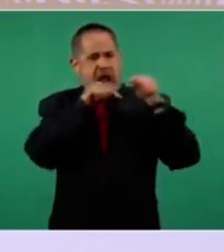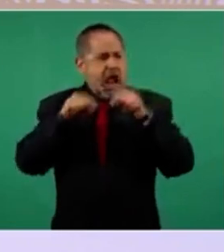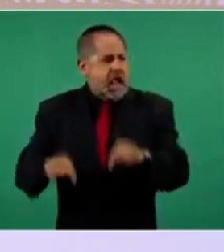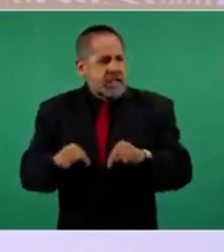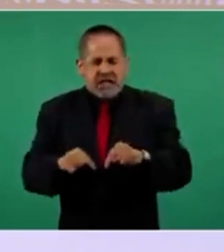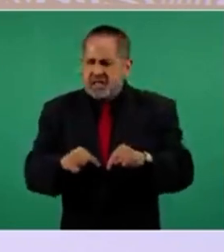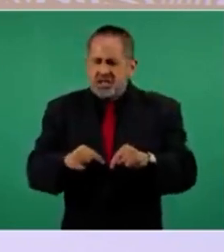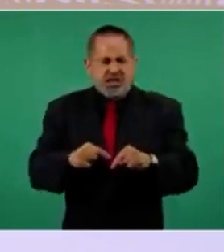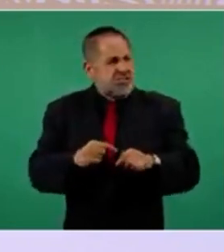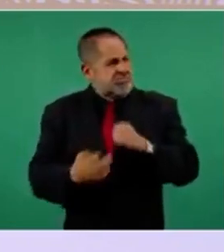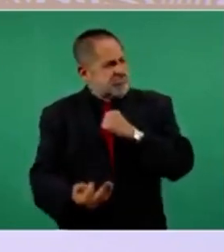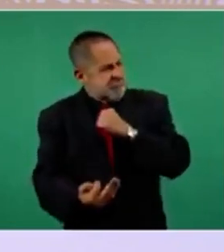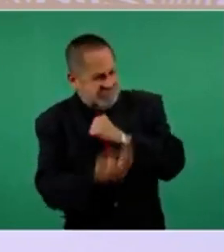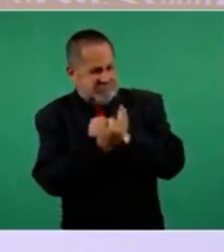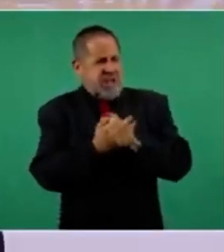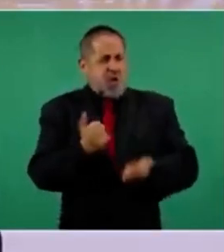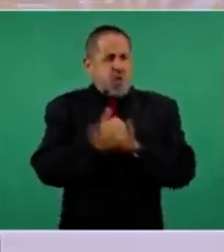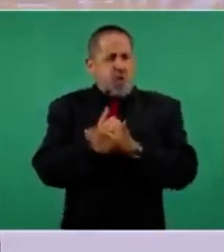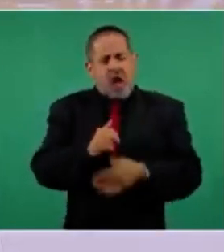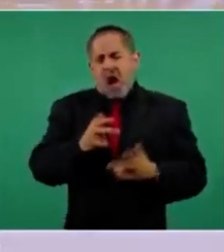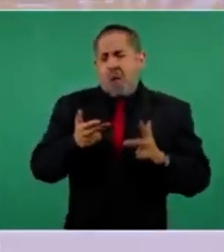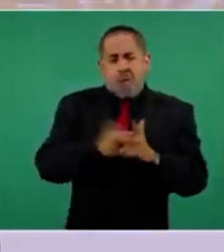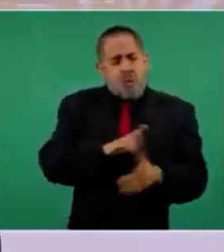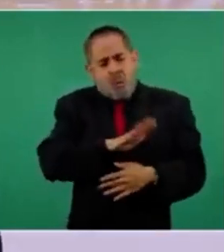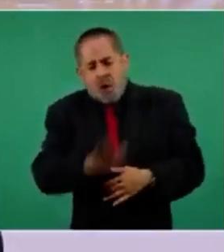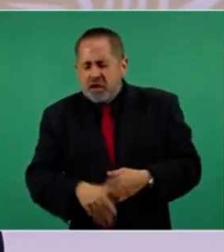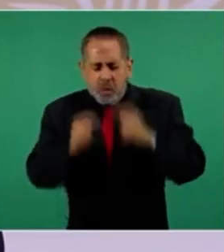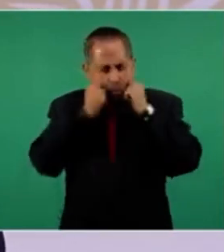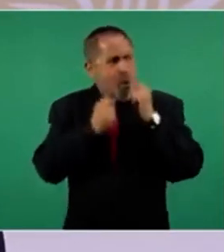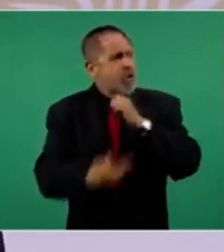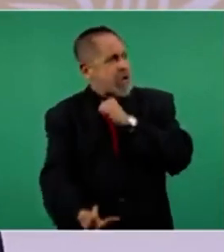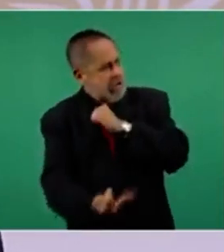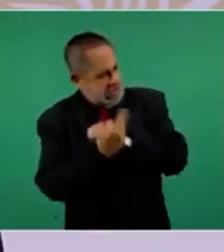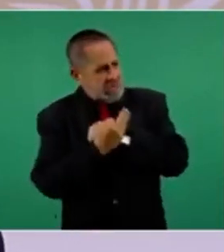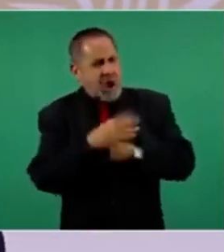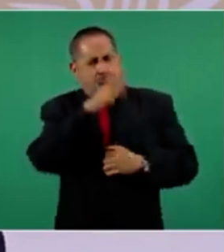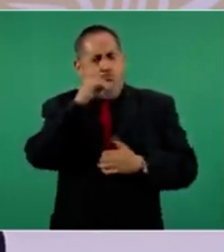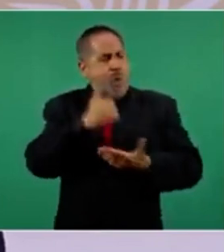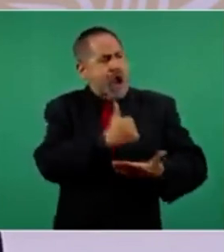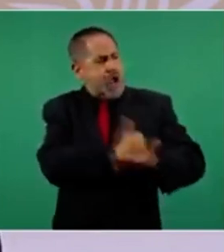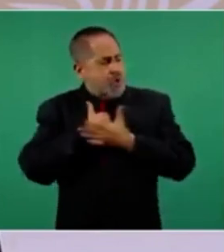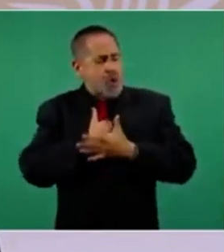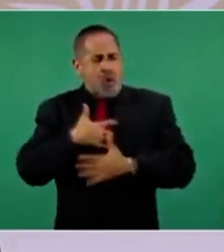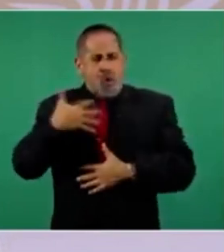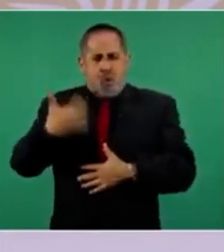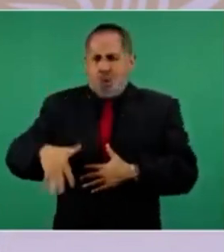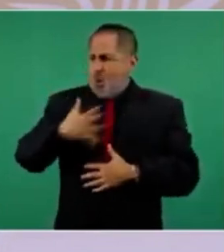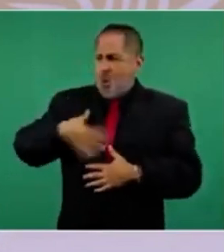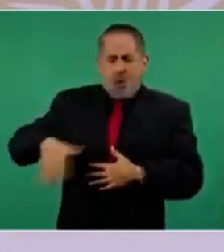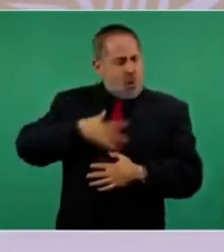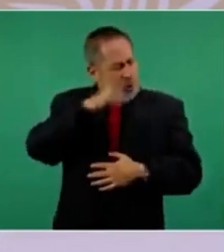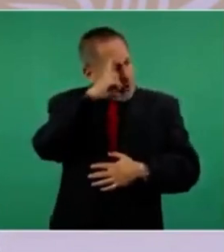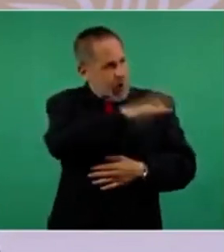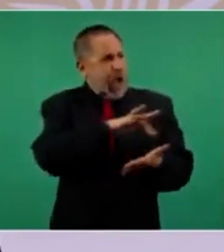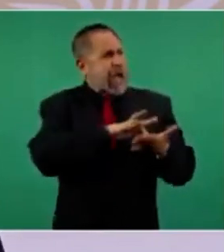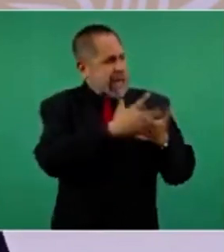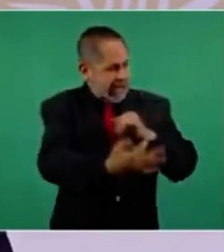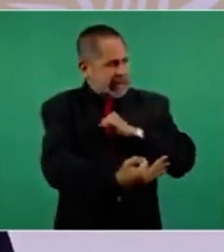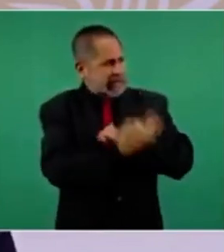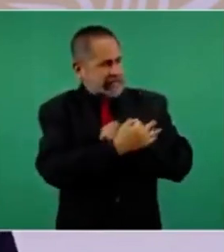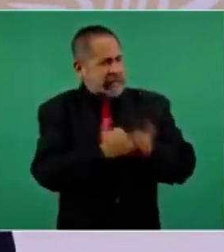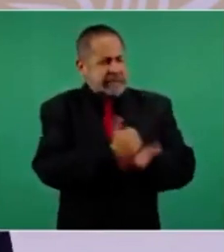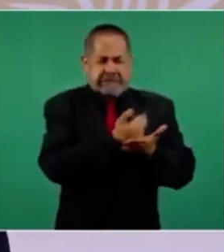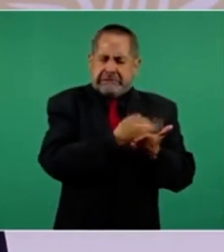derramado su generosa sangre en nuestro suelo y por nuestra causa, y todo el país ha mostrado su gratitud por su